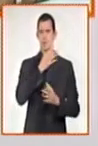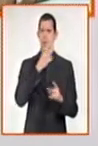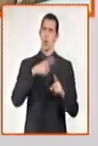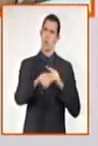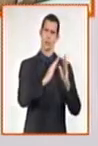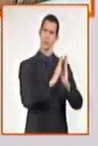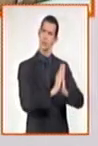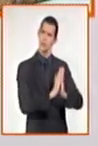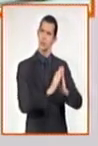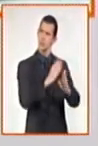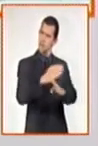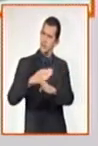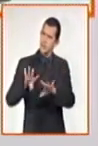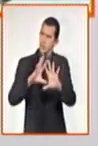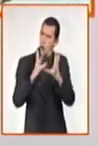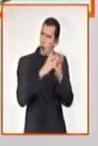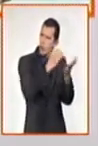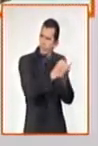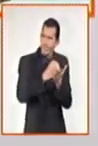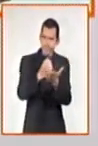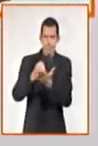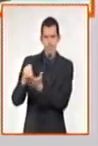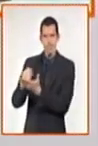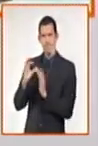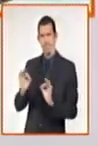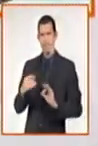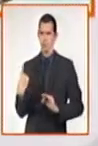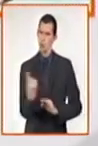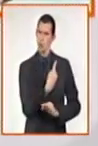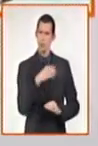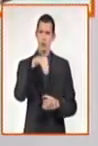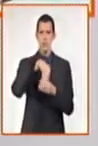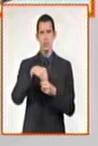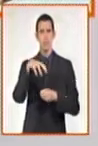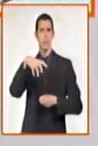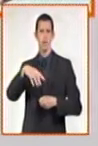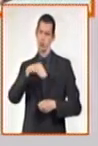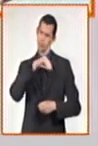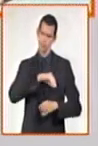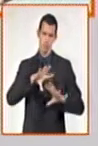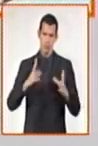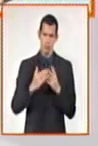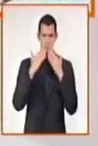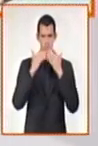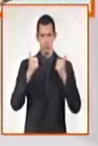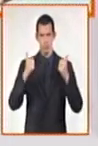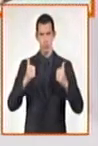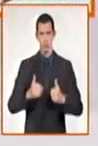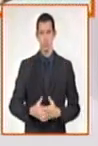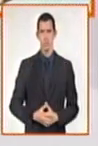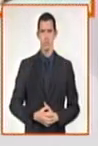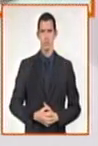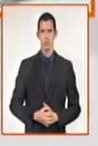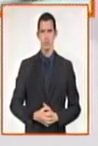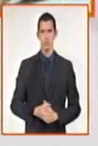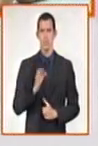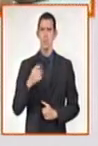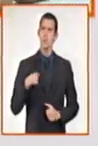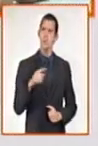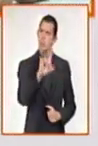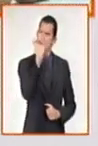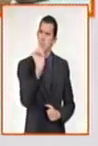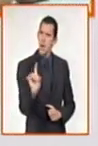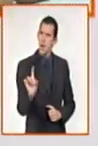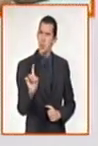que han brindado su apoyo y que por supuesto ha sido bien recibido por la población de Minas del Río. Y sobre eso le quería preguntar,